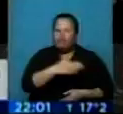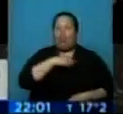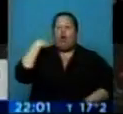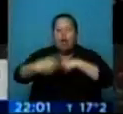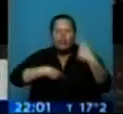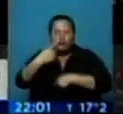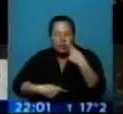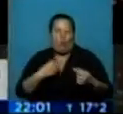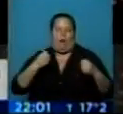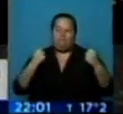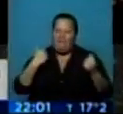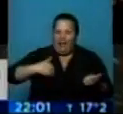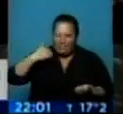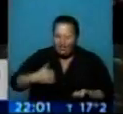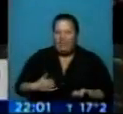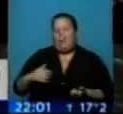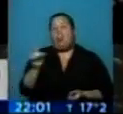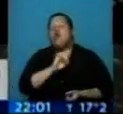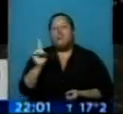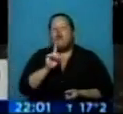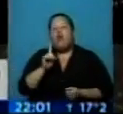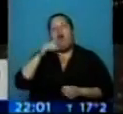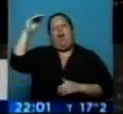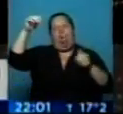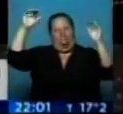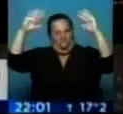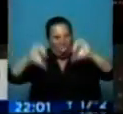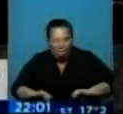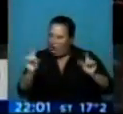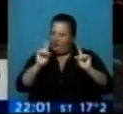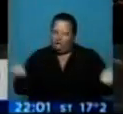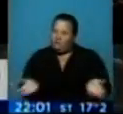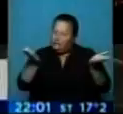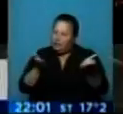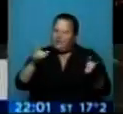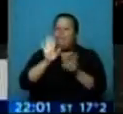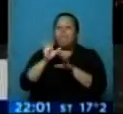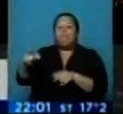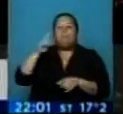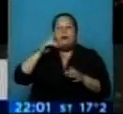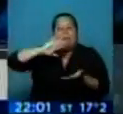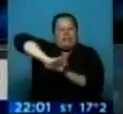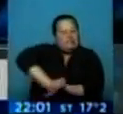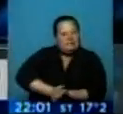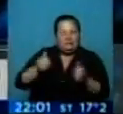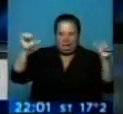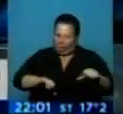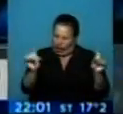seguir construyendo la patria, y no de arriba para abajo, el círculo rojo para aplastar todo.